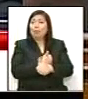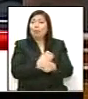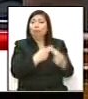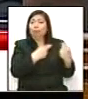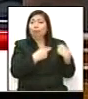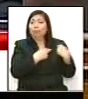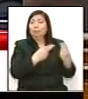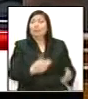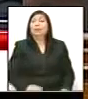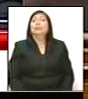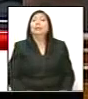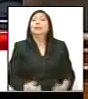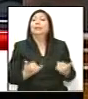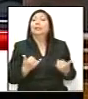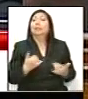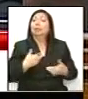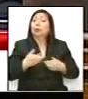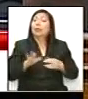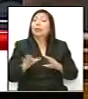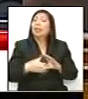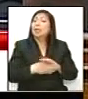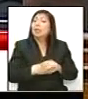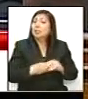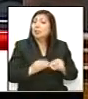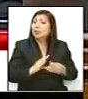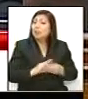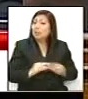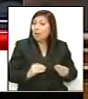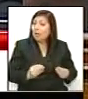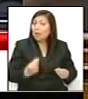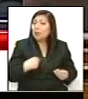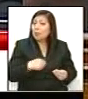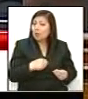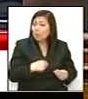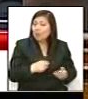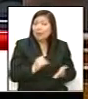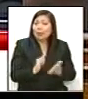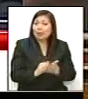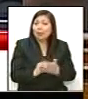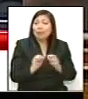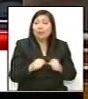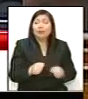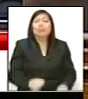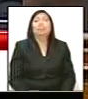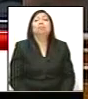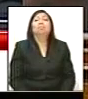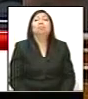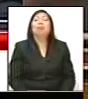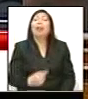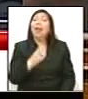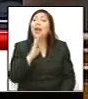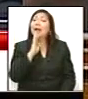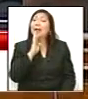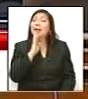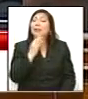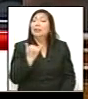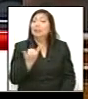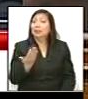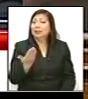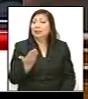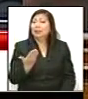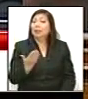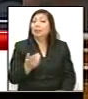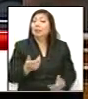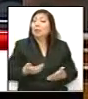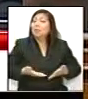gran parte de ese proceso histórico nosotros, los que nos jactamos de haber estado en esa